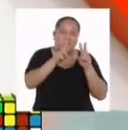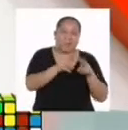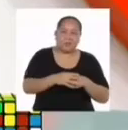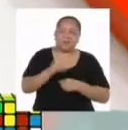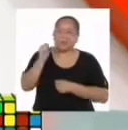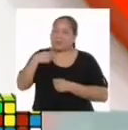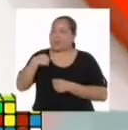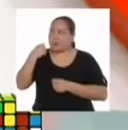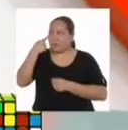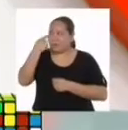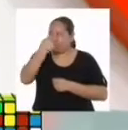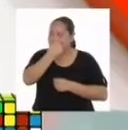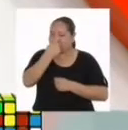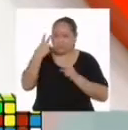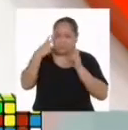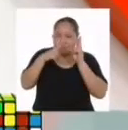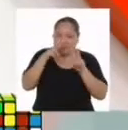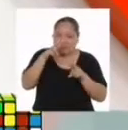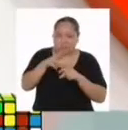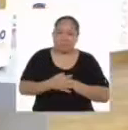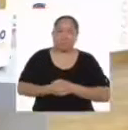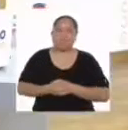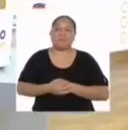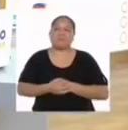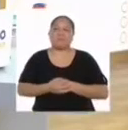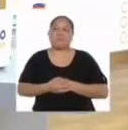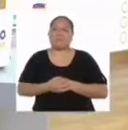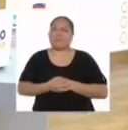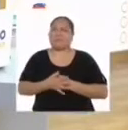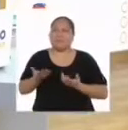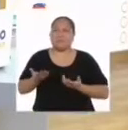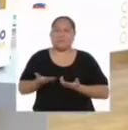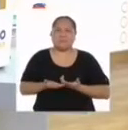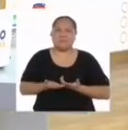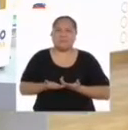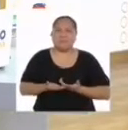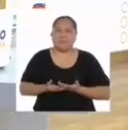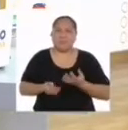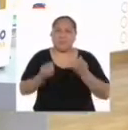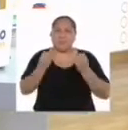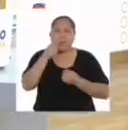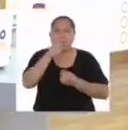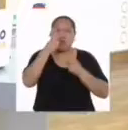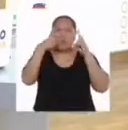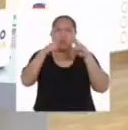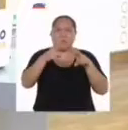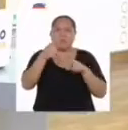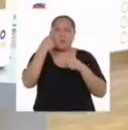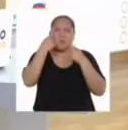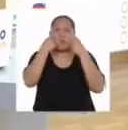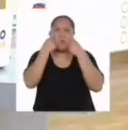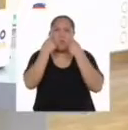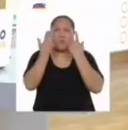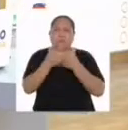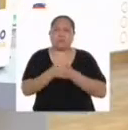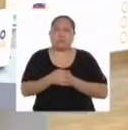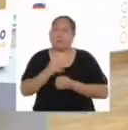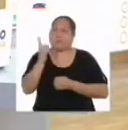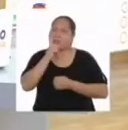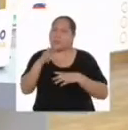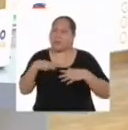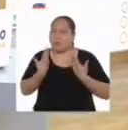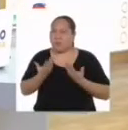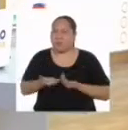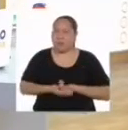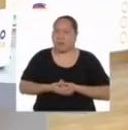robot, pero lo vi con mis propios sensores de ojos. ¿Qué? ¿Cómo que lo has visto con tus propios ojos? Eso no